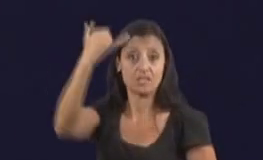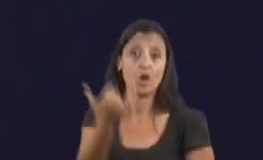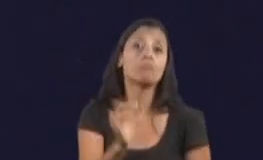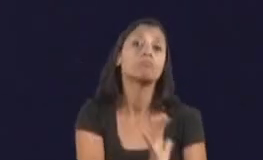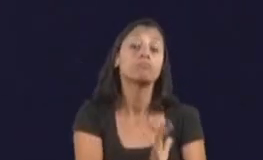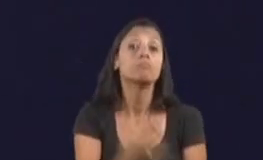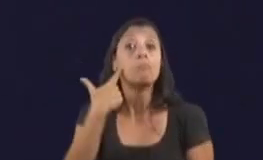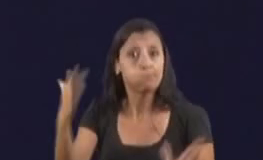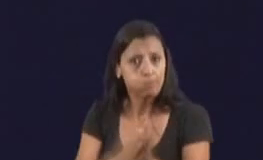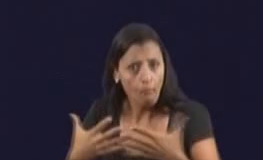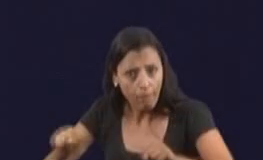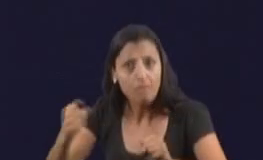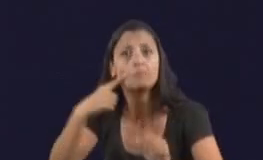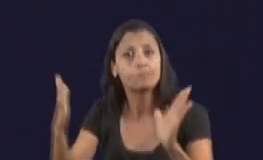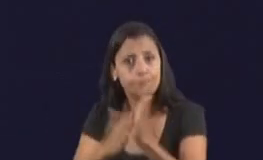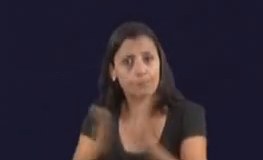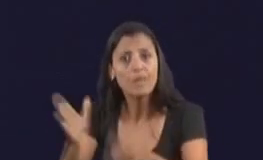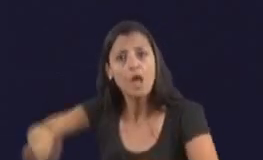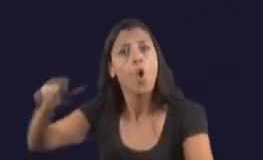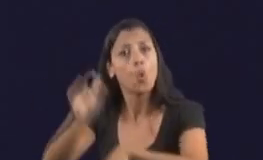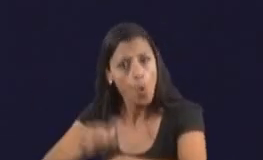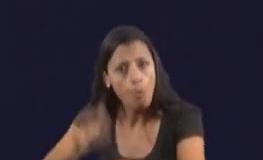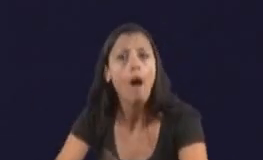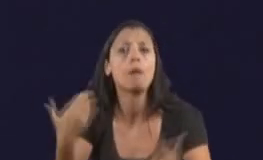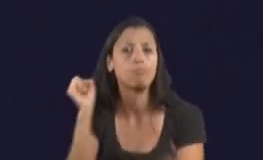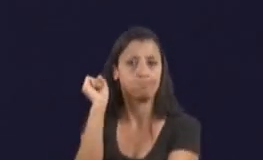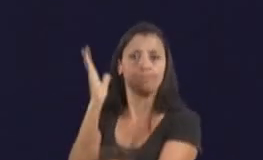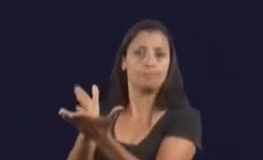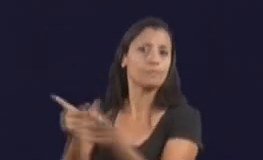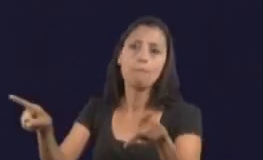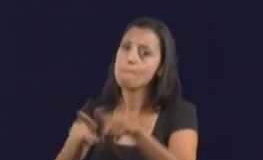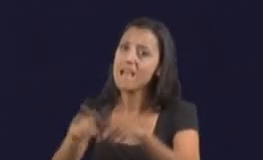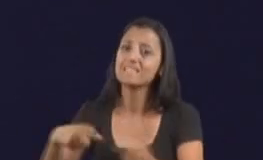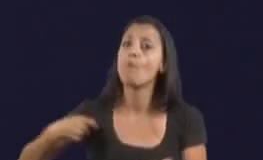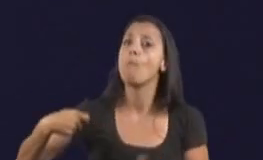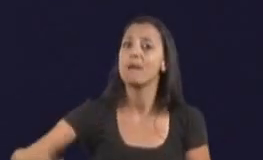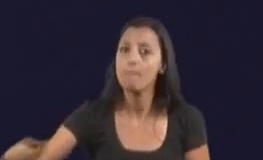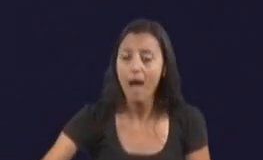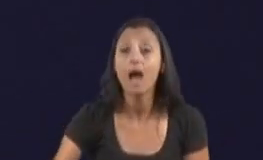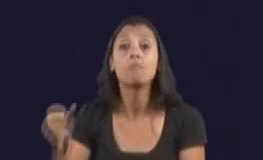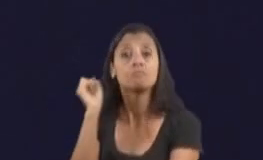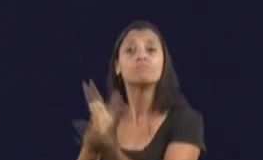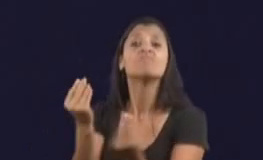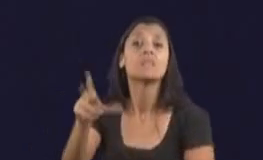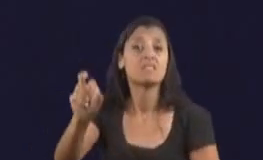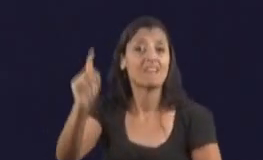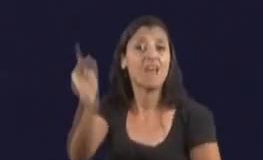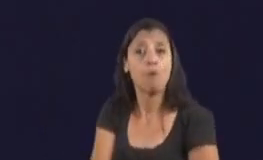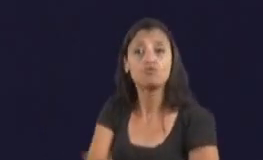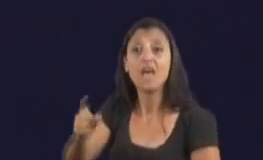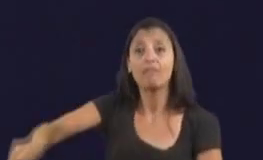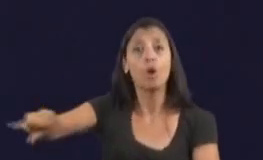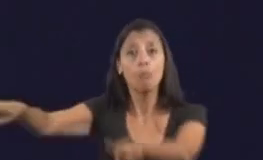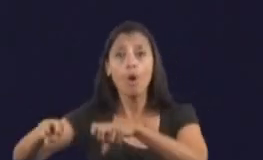presunta cartelización, el gobierno podrá multar a las empresas de medicina prepaga con hasta el 30% de su volumen